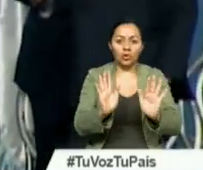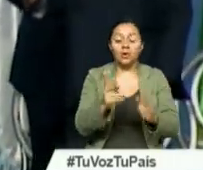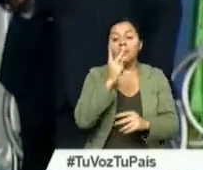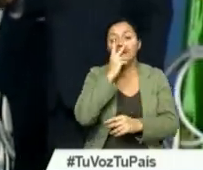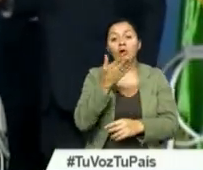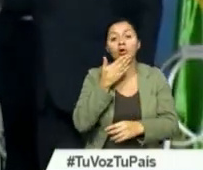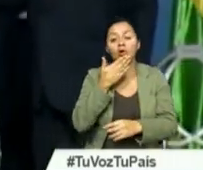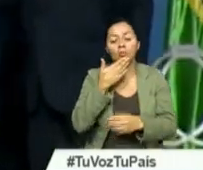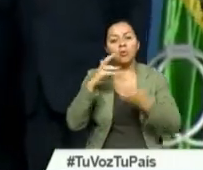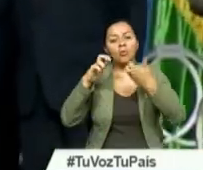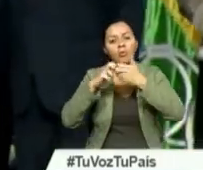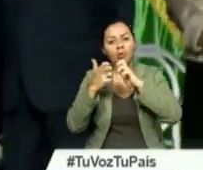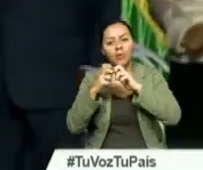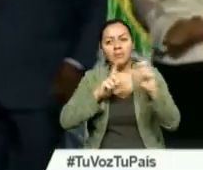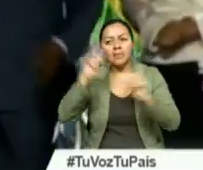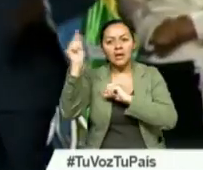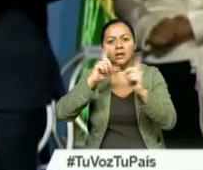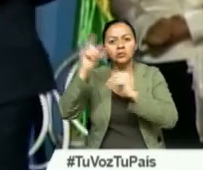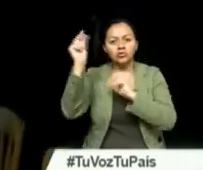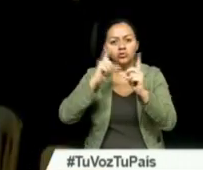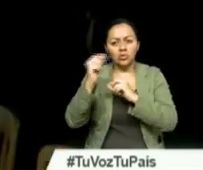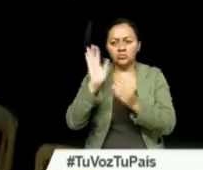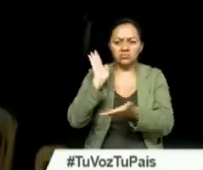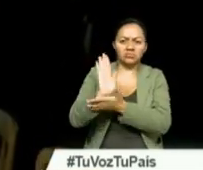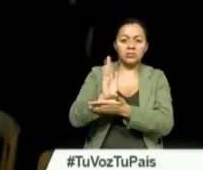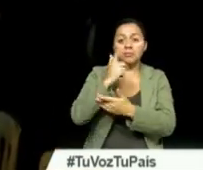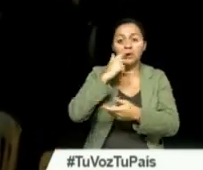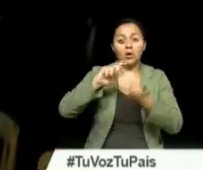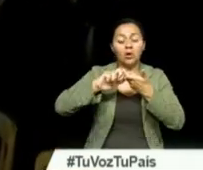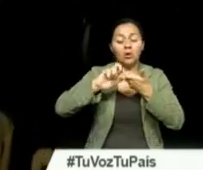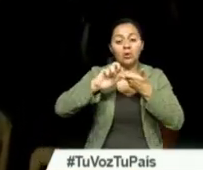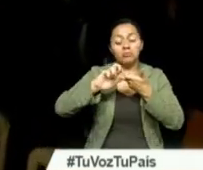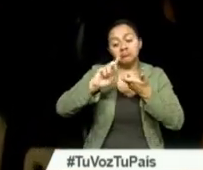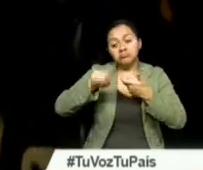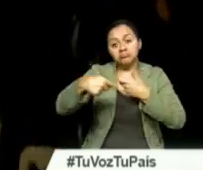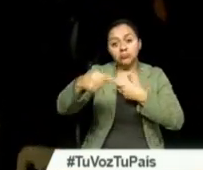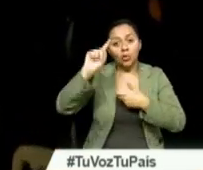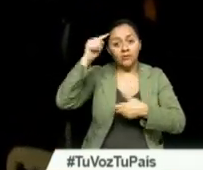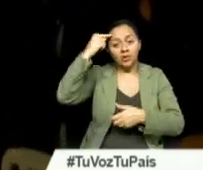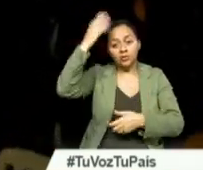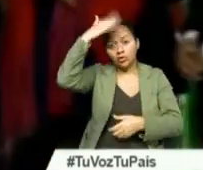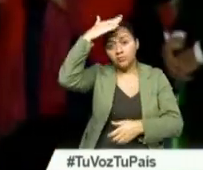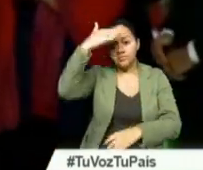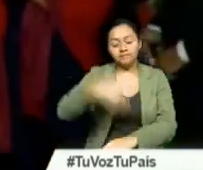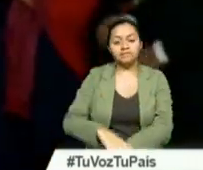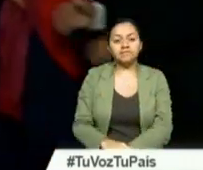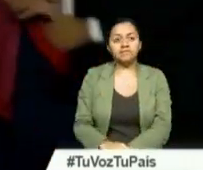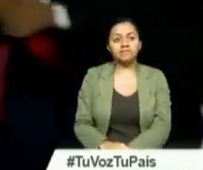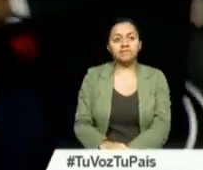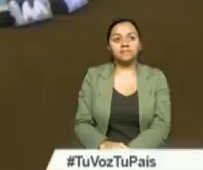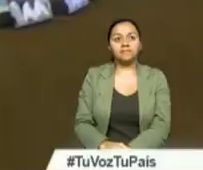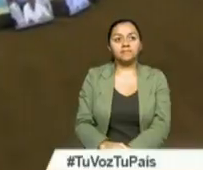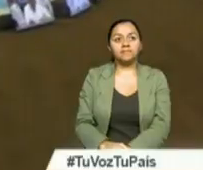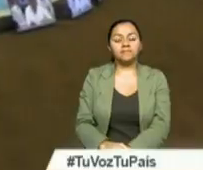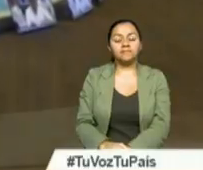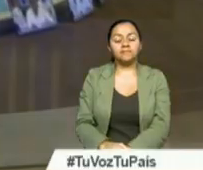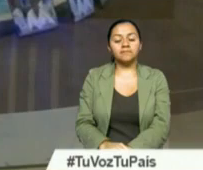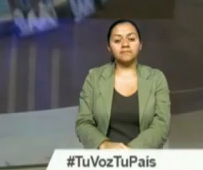la criminalización de la migración, en clara alusión al gobierno de Donald Trump. Caterine Morejón, Noticiero